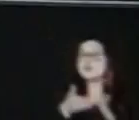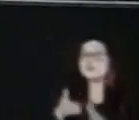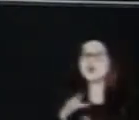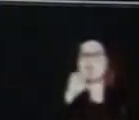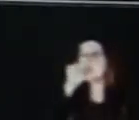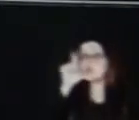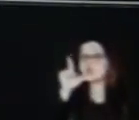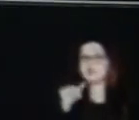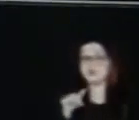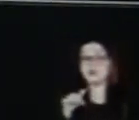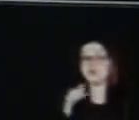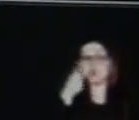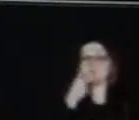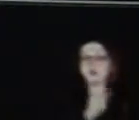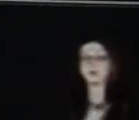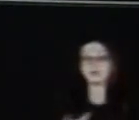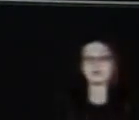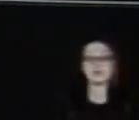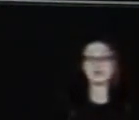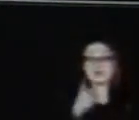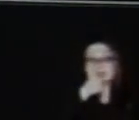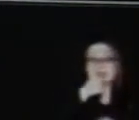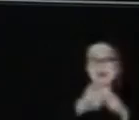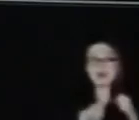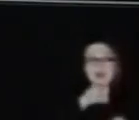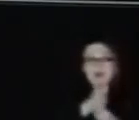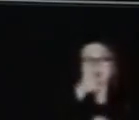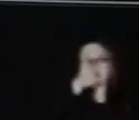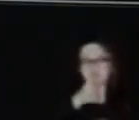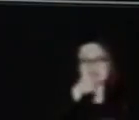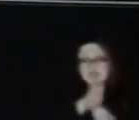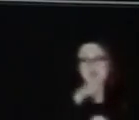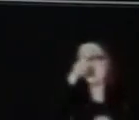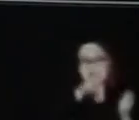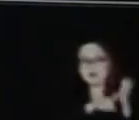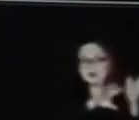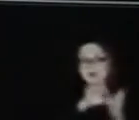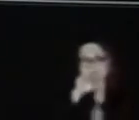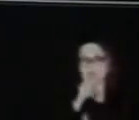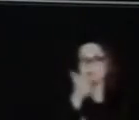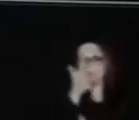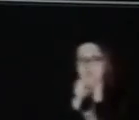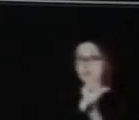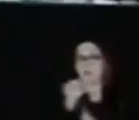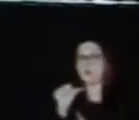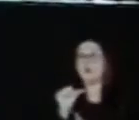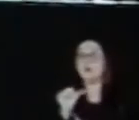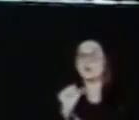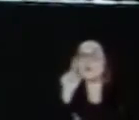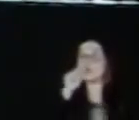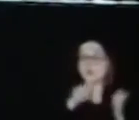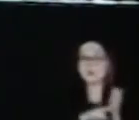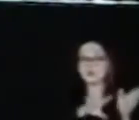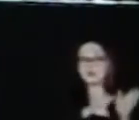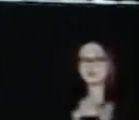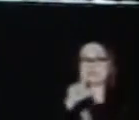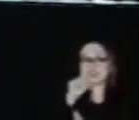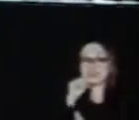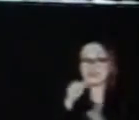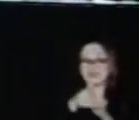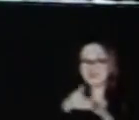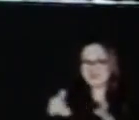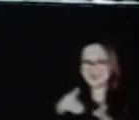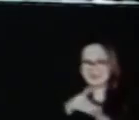sexenios consecutivos, de 1958 a